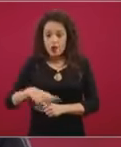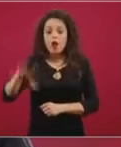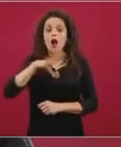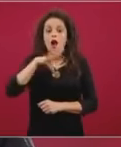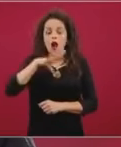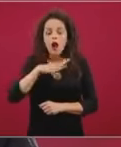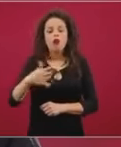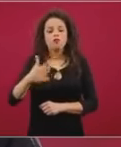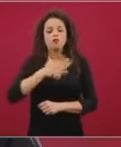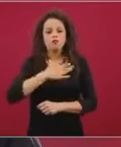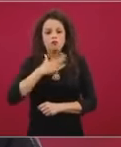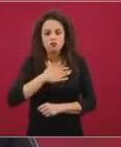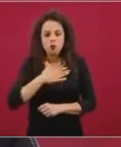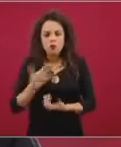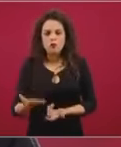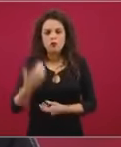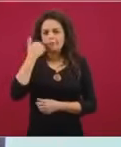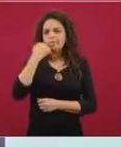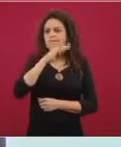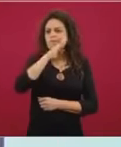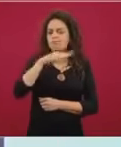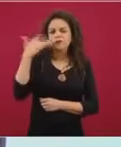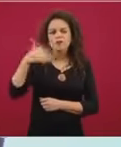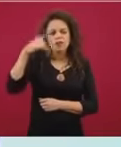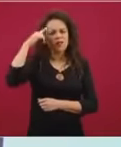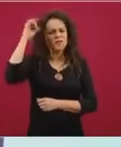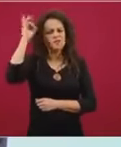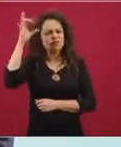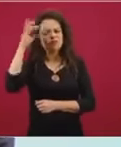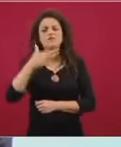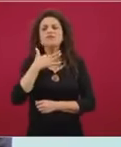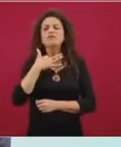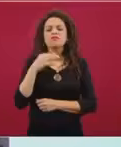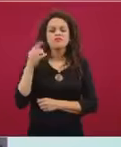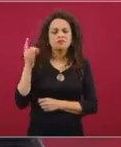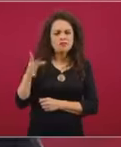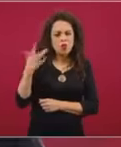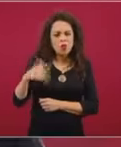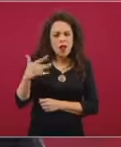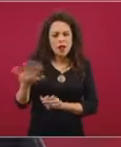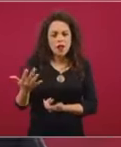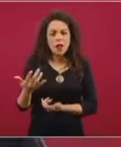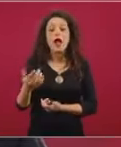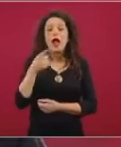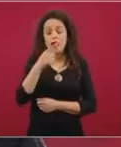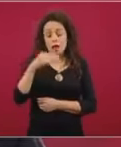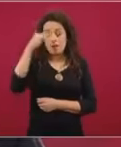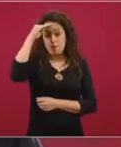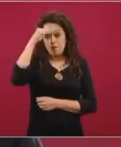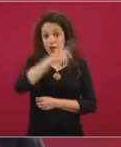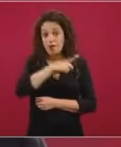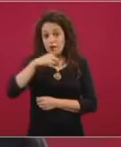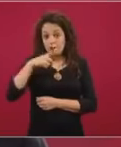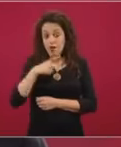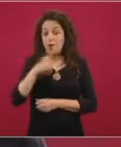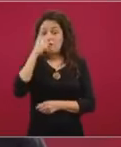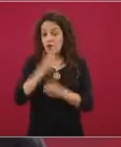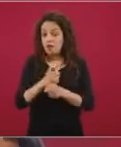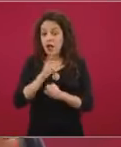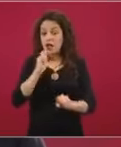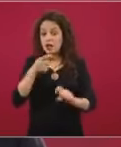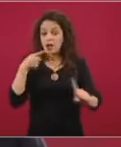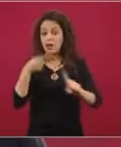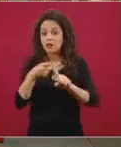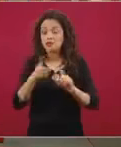fiebre, tos, dolor de cabeza, dolor de garganta, piense que su primera posibilidad es COVID-19. Hay una amplia posibilidad de que